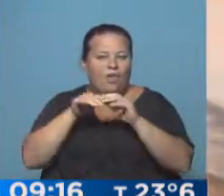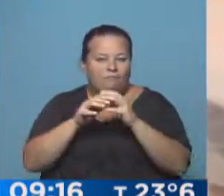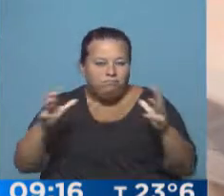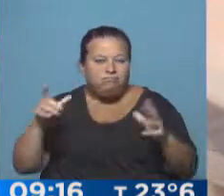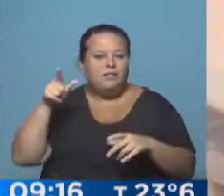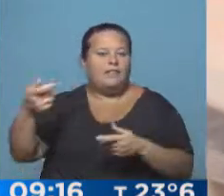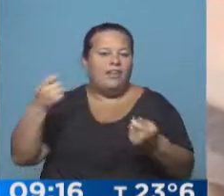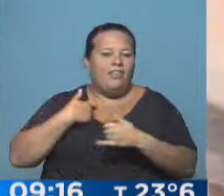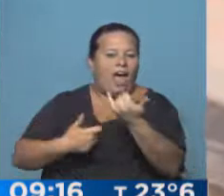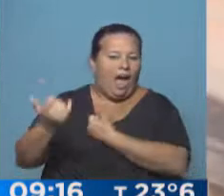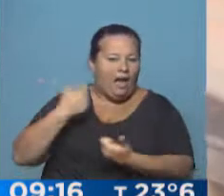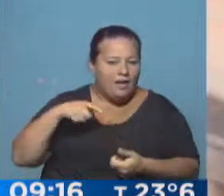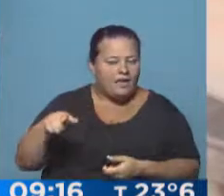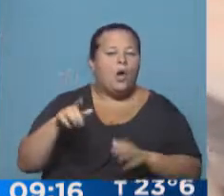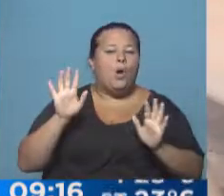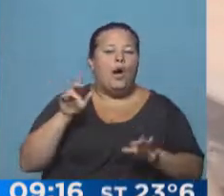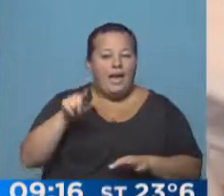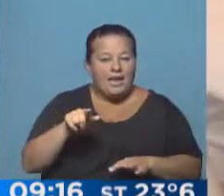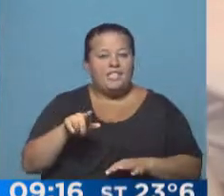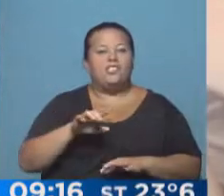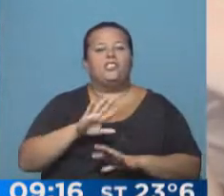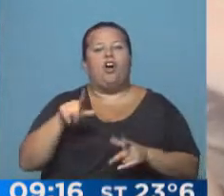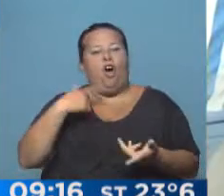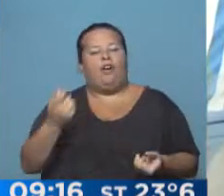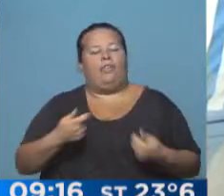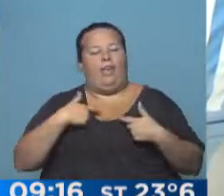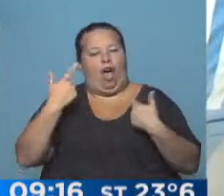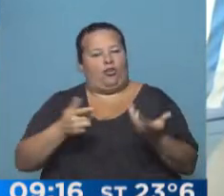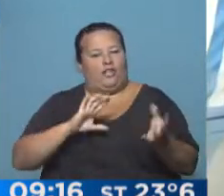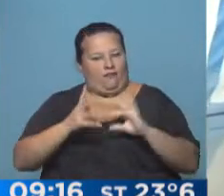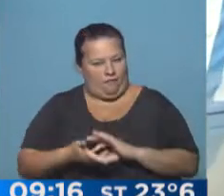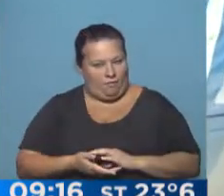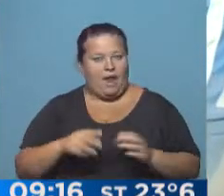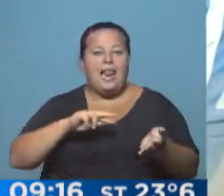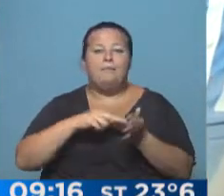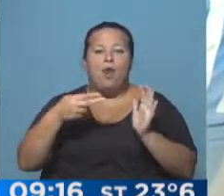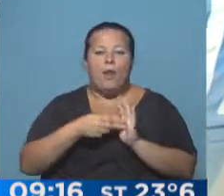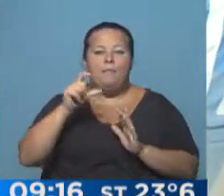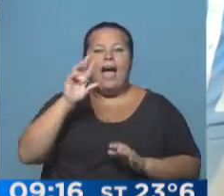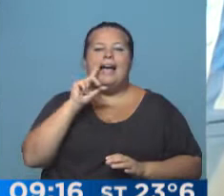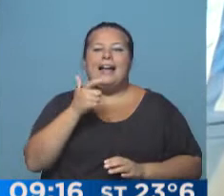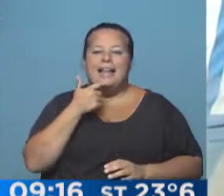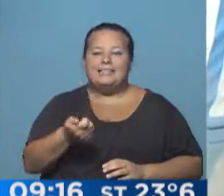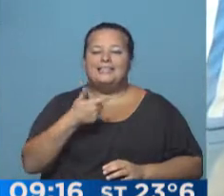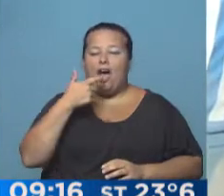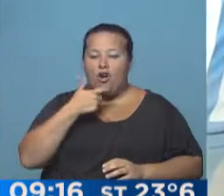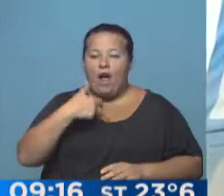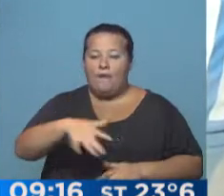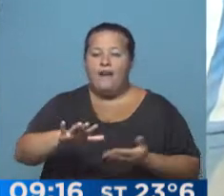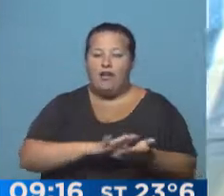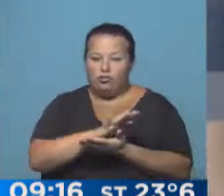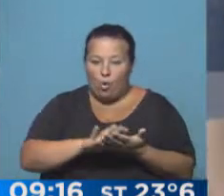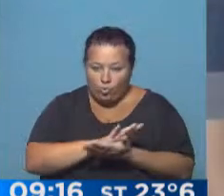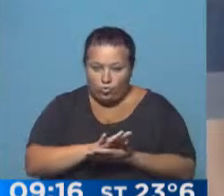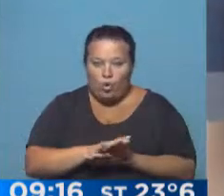también nos acercó a la información bueno eso nosotras le dio otro no habría otro panorama el conflicto de cresta roja que estaría en vías de solucionarse